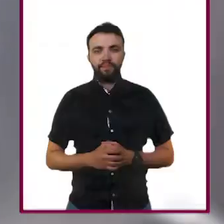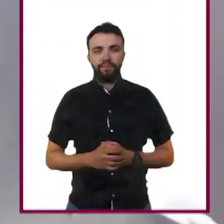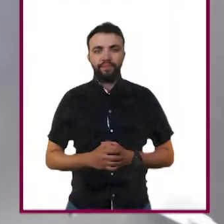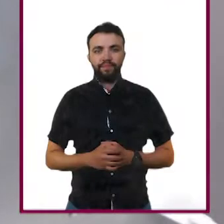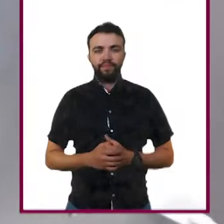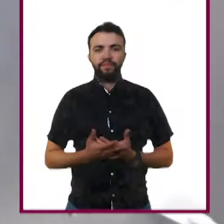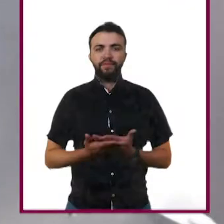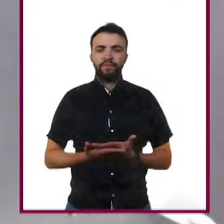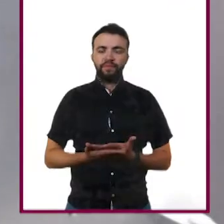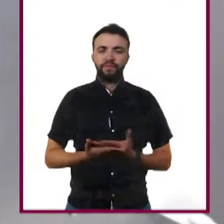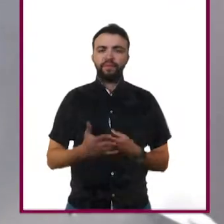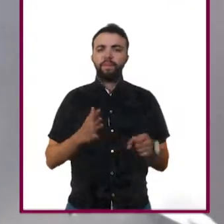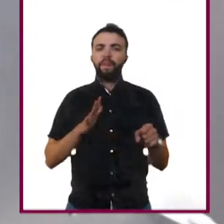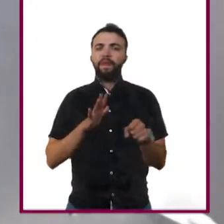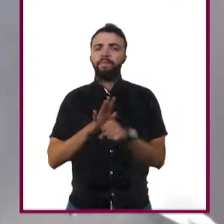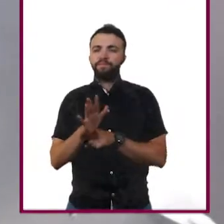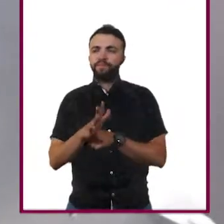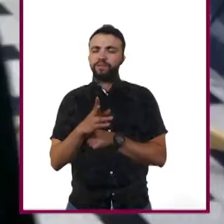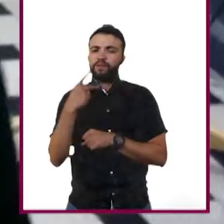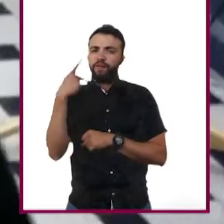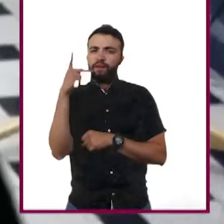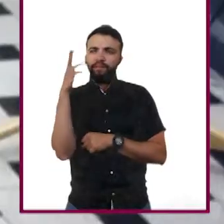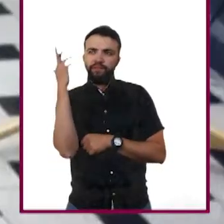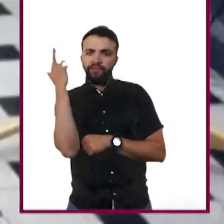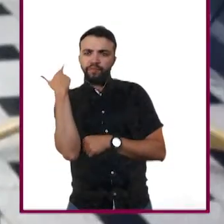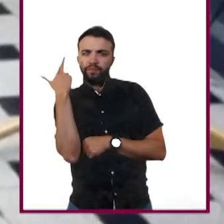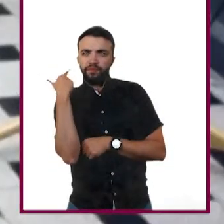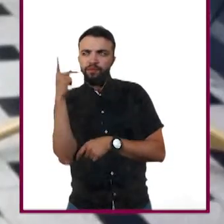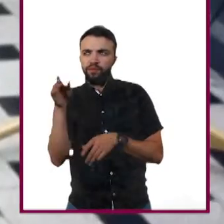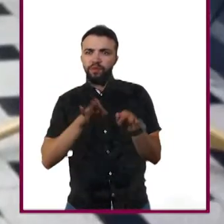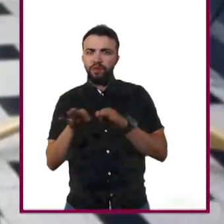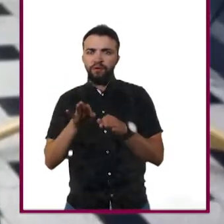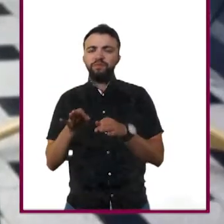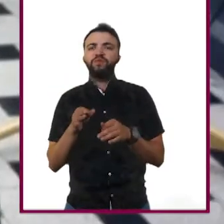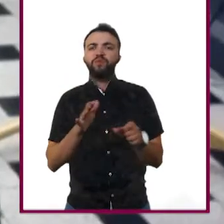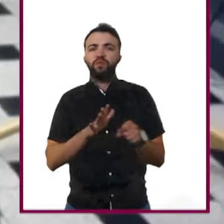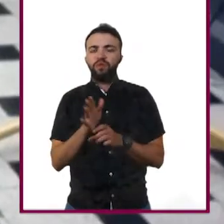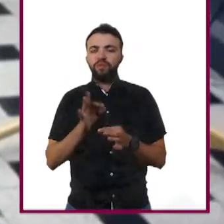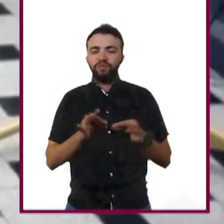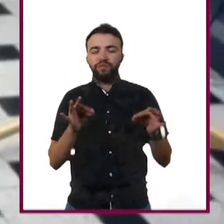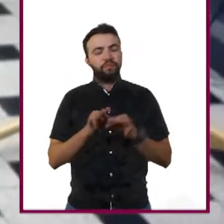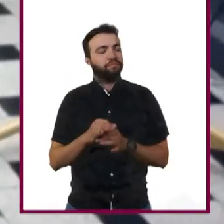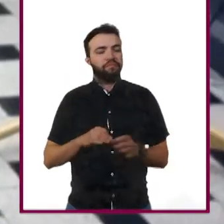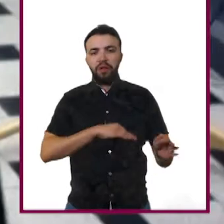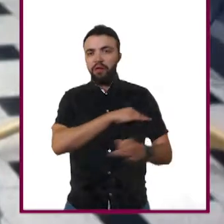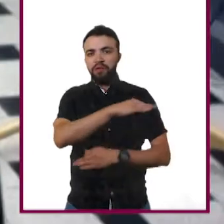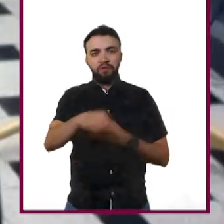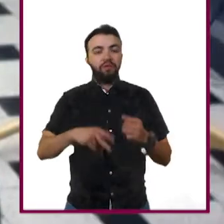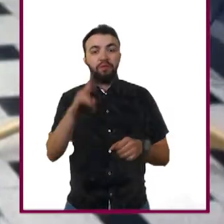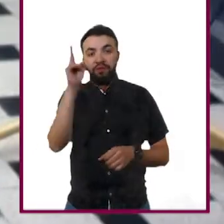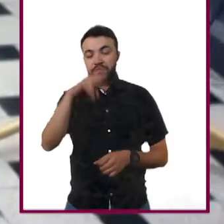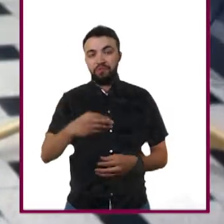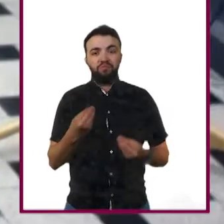¿Y qué relevancia tiene el sonido en tu trabajo? Todo es poderosísimo. Cada vez